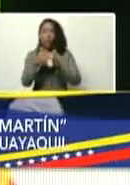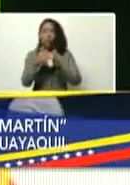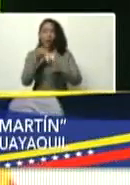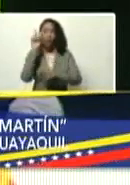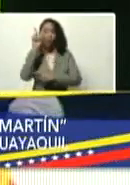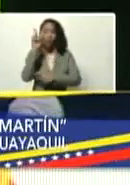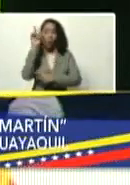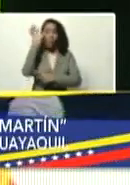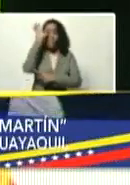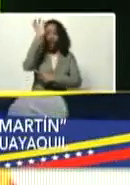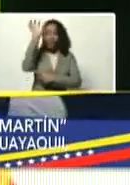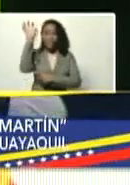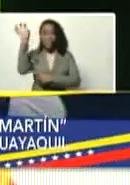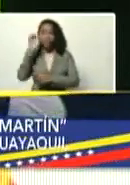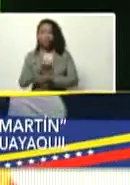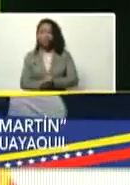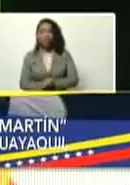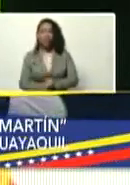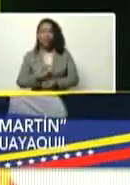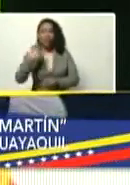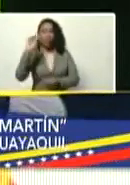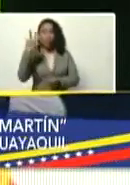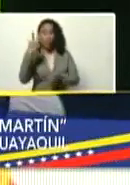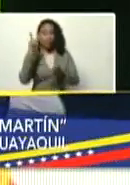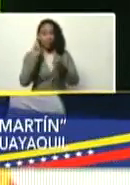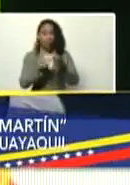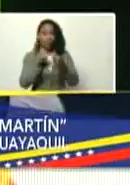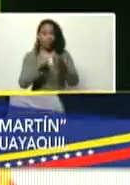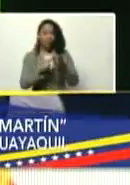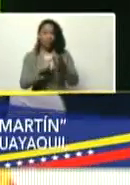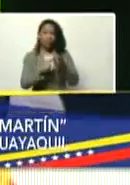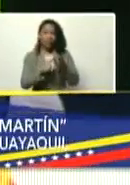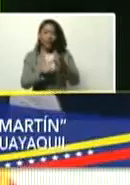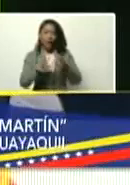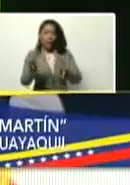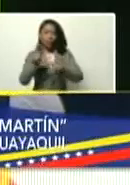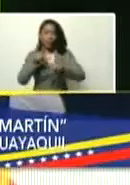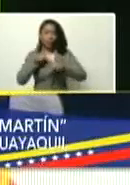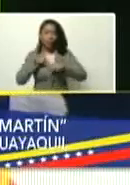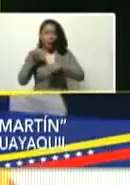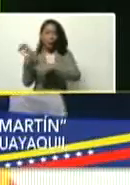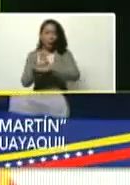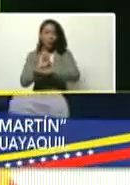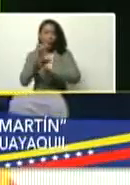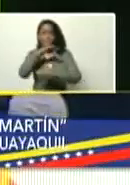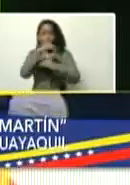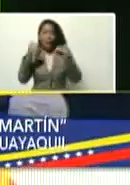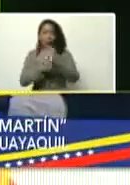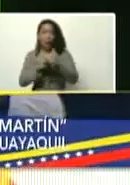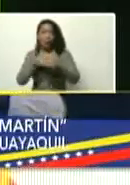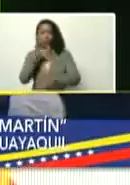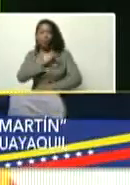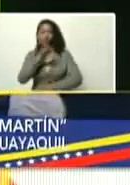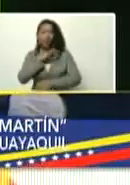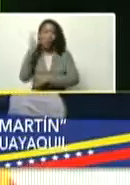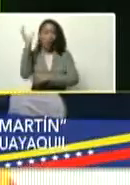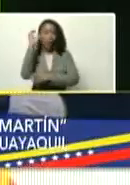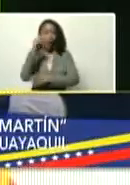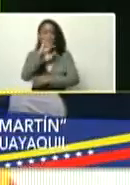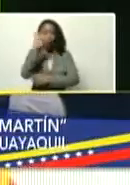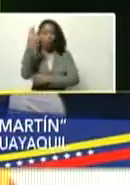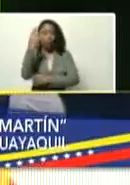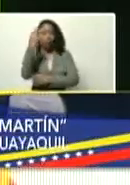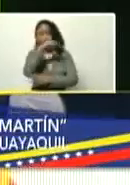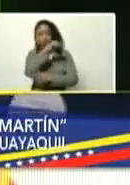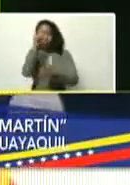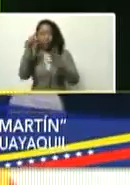ambas partes. Tres, la aceptación del estatus de Guayaquil bajo soberanía colombiana. Cuatro,